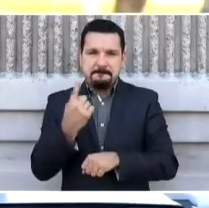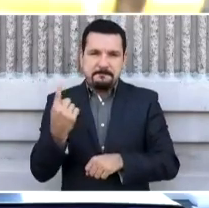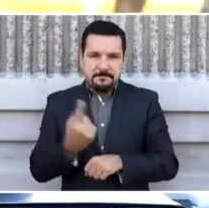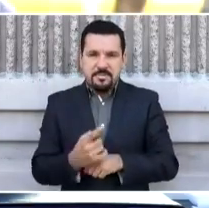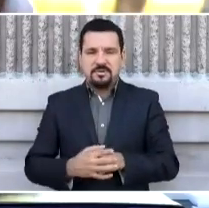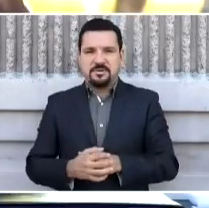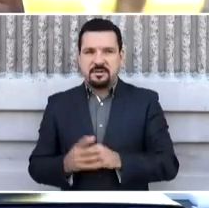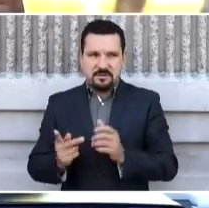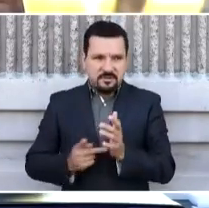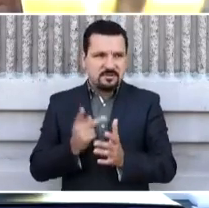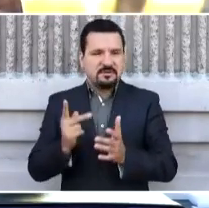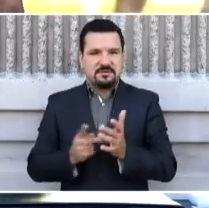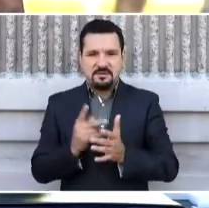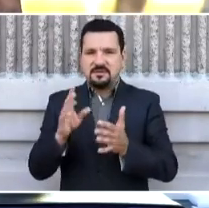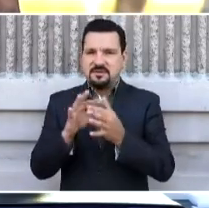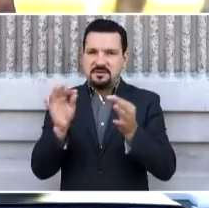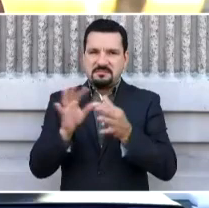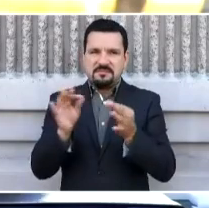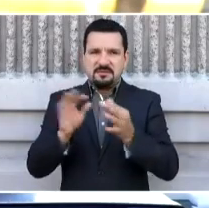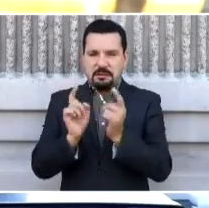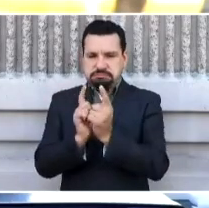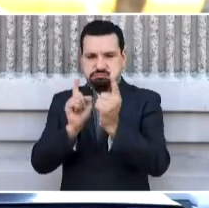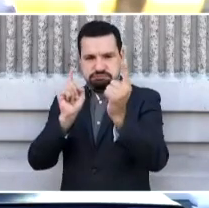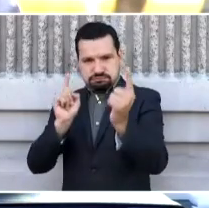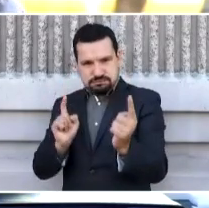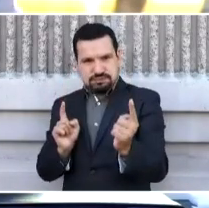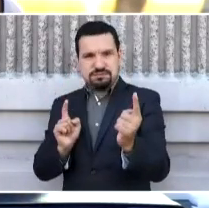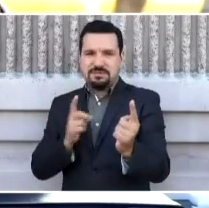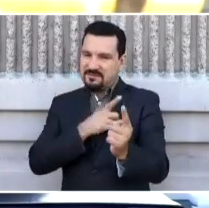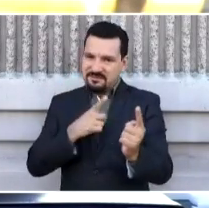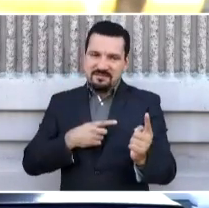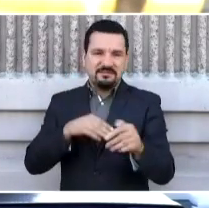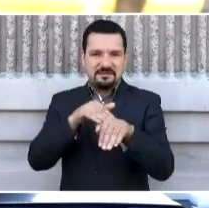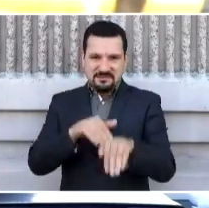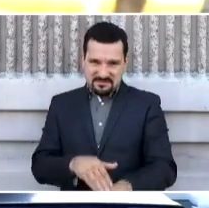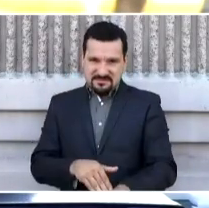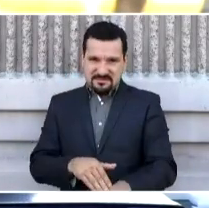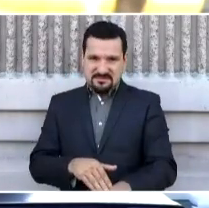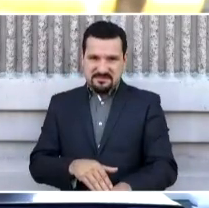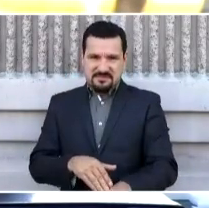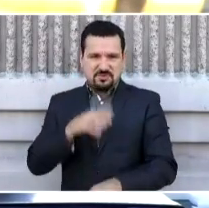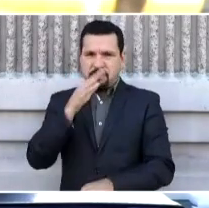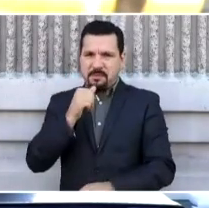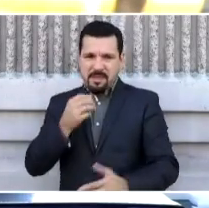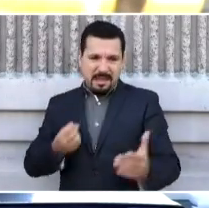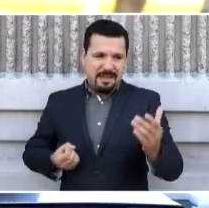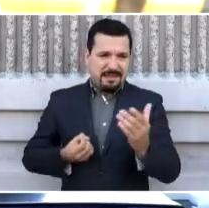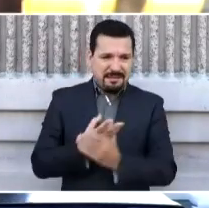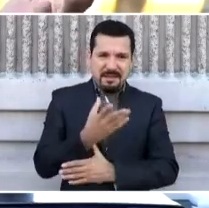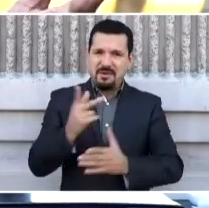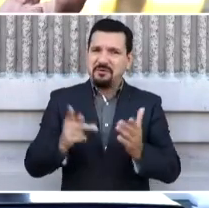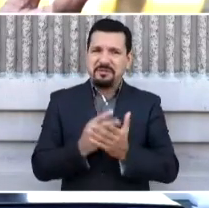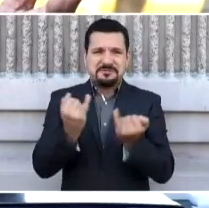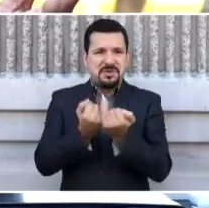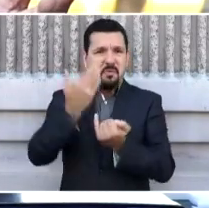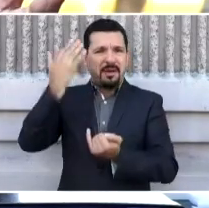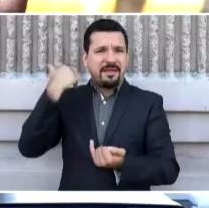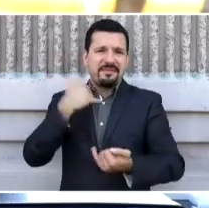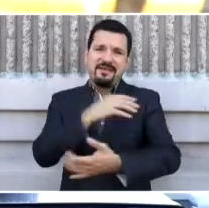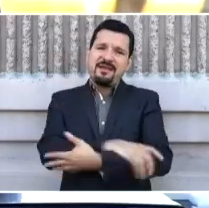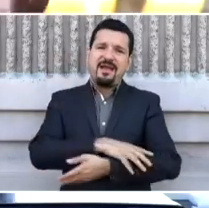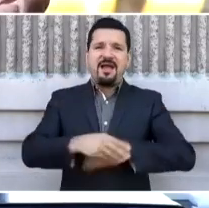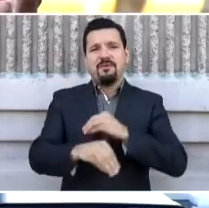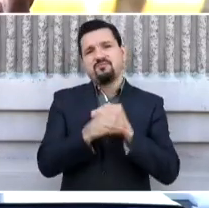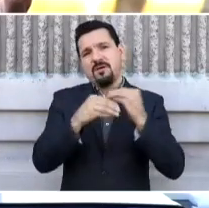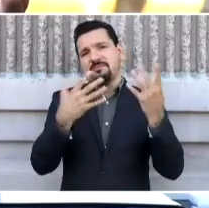insistir, el distanciamiento social. No vamos a poder regresar de súbito a como estábamos